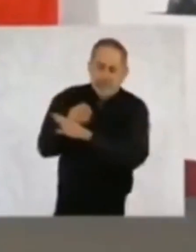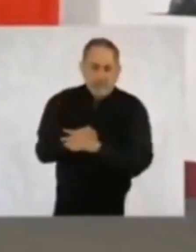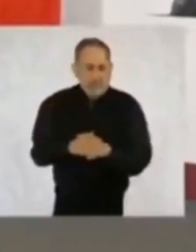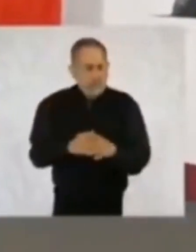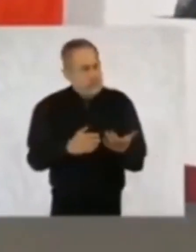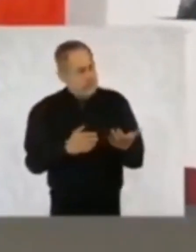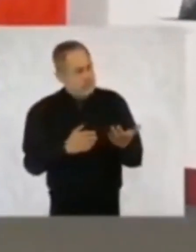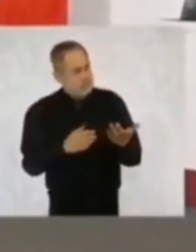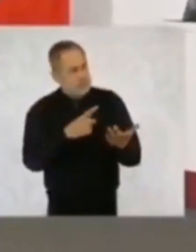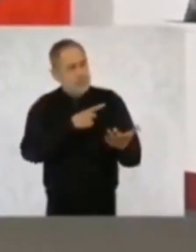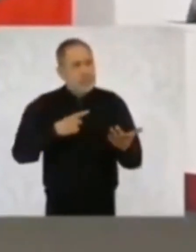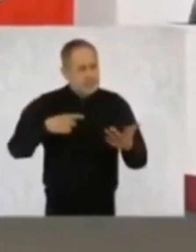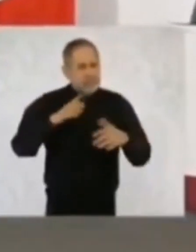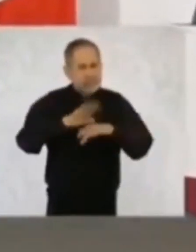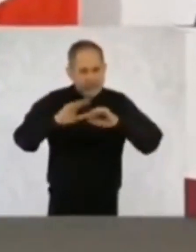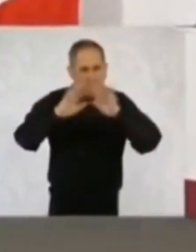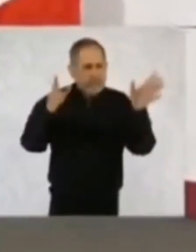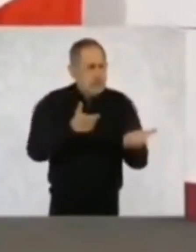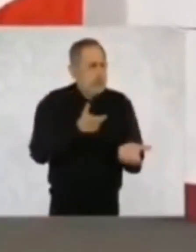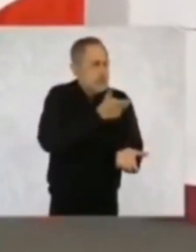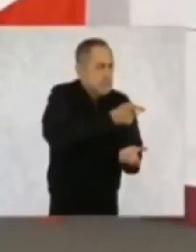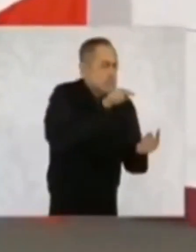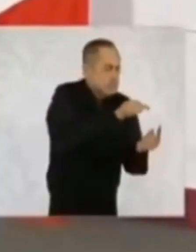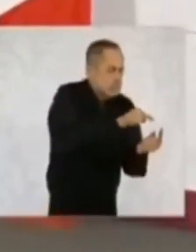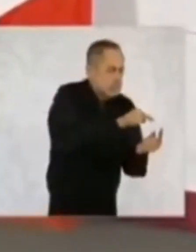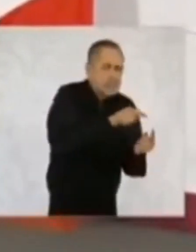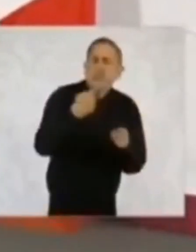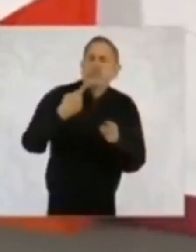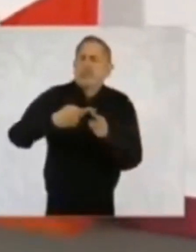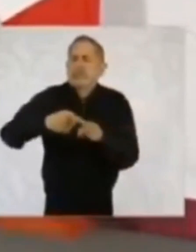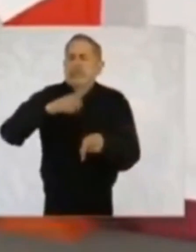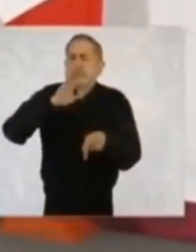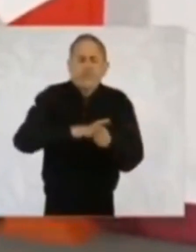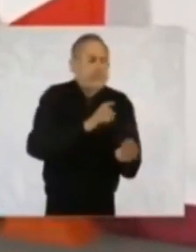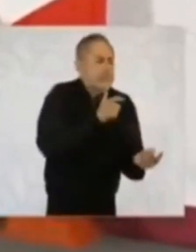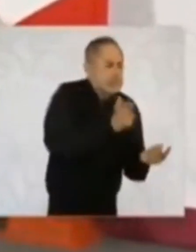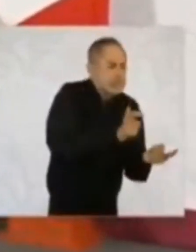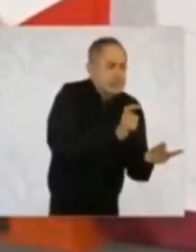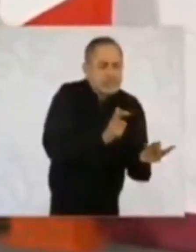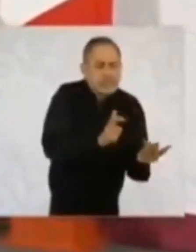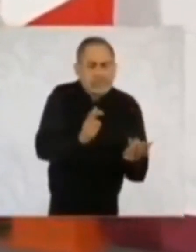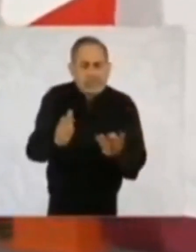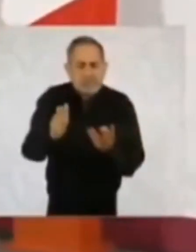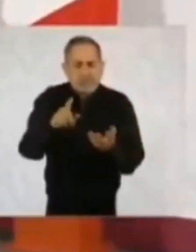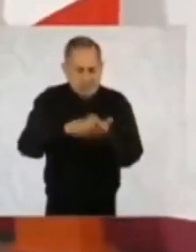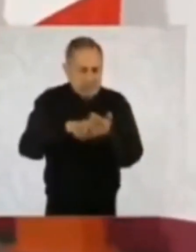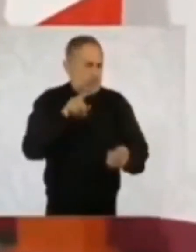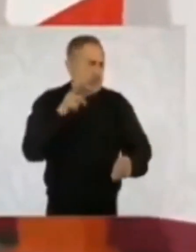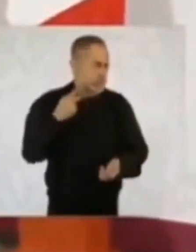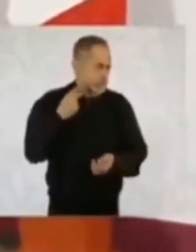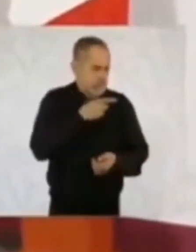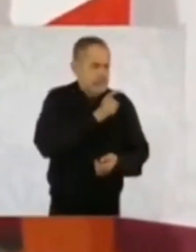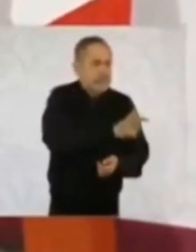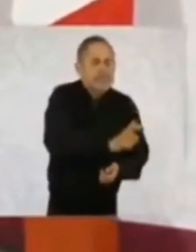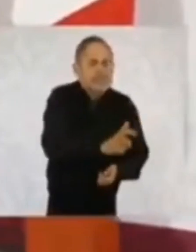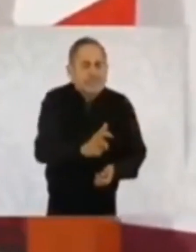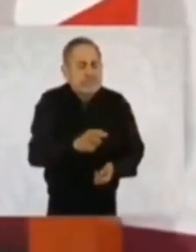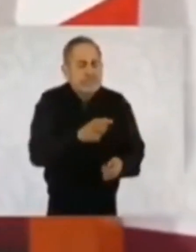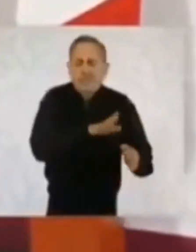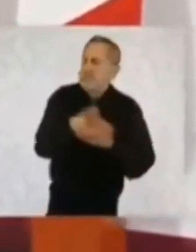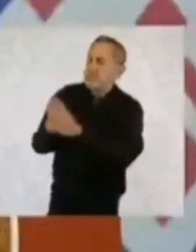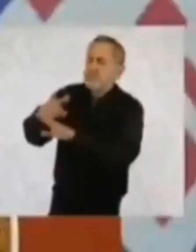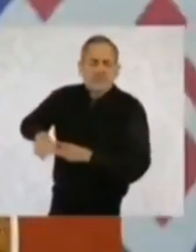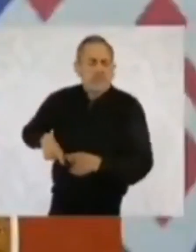quién más financiaron en este tema que ya es más político, ¿no? Y en todo